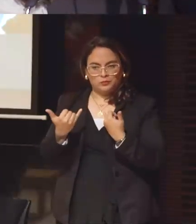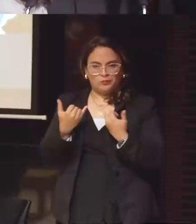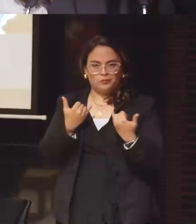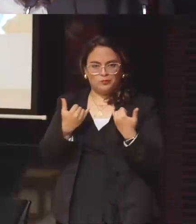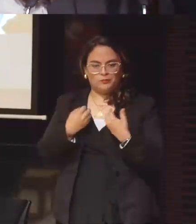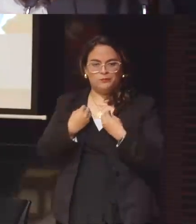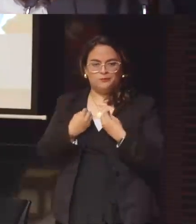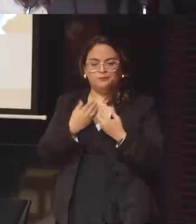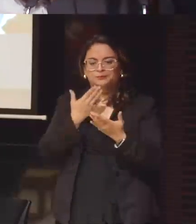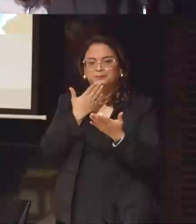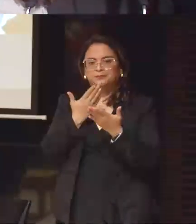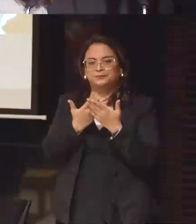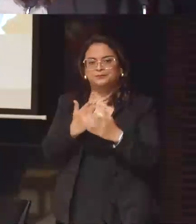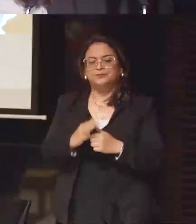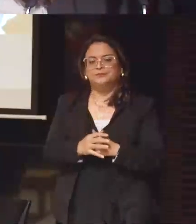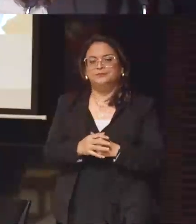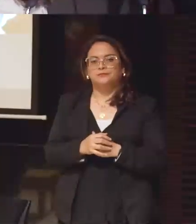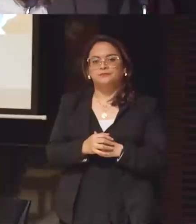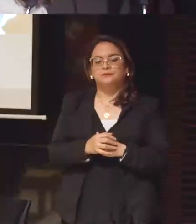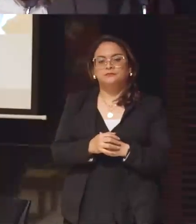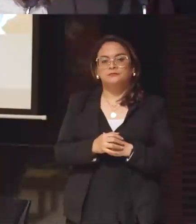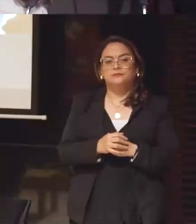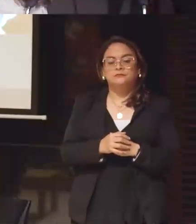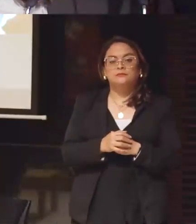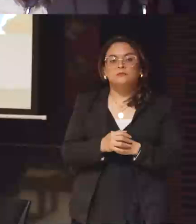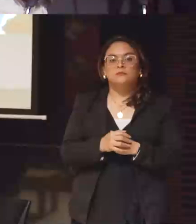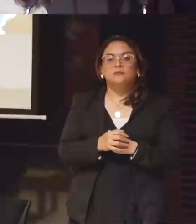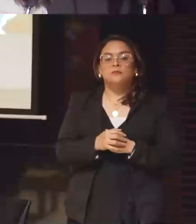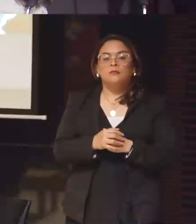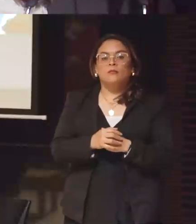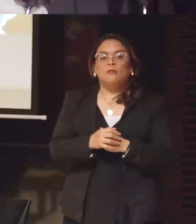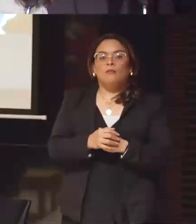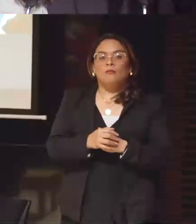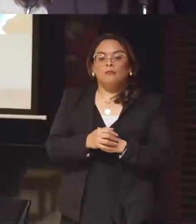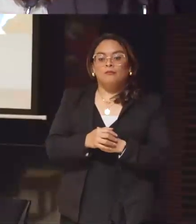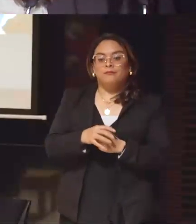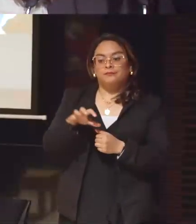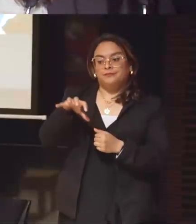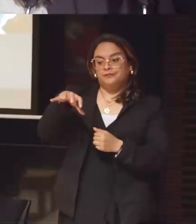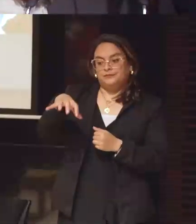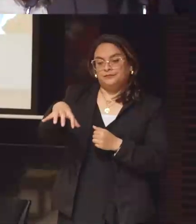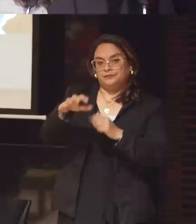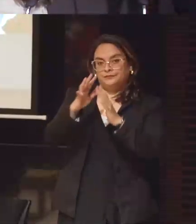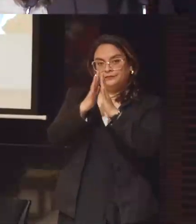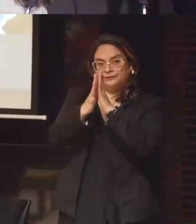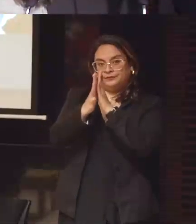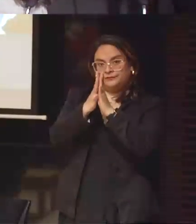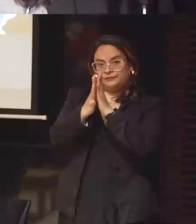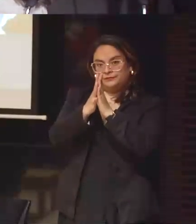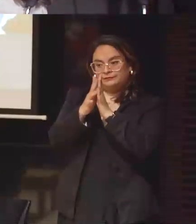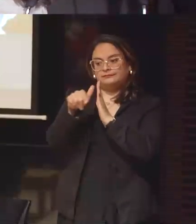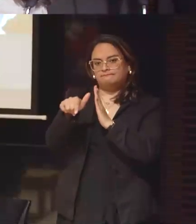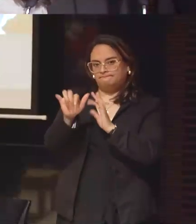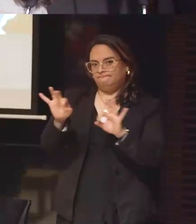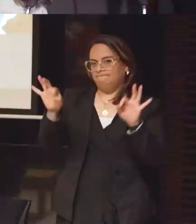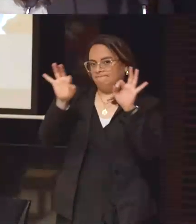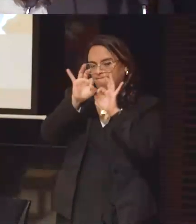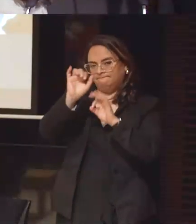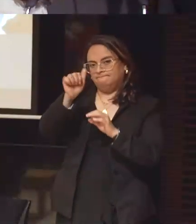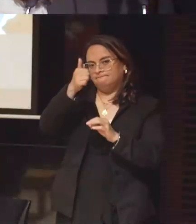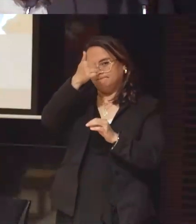Gracias. Bueno, en el caso de lo que va a ser la estación central y el Bronx es súper importante.